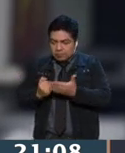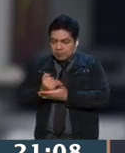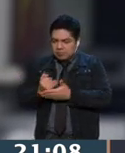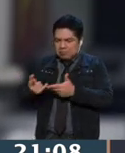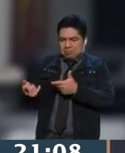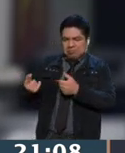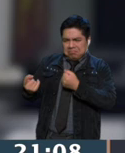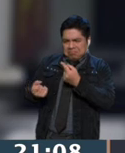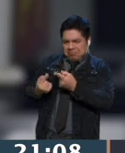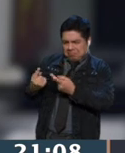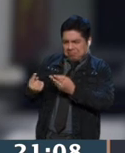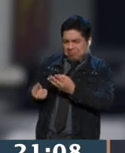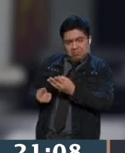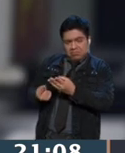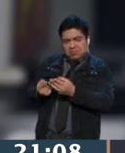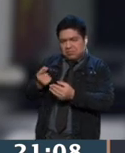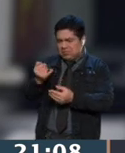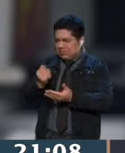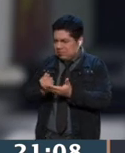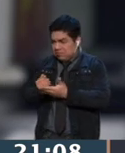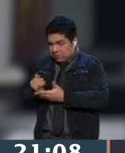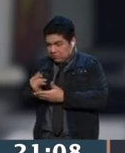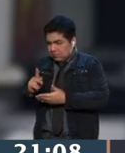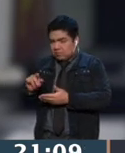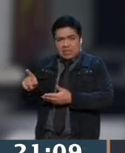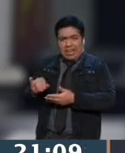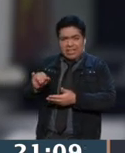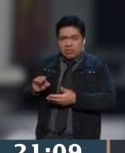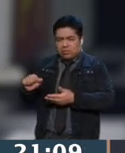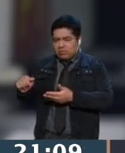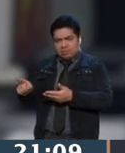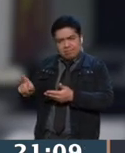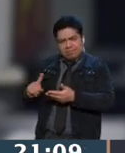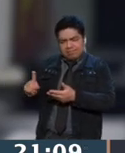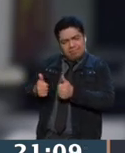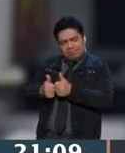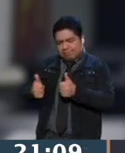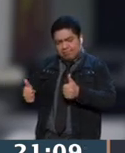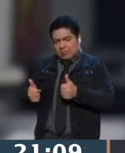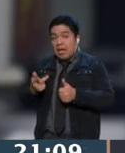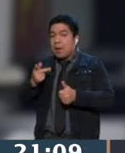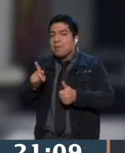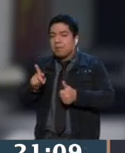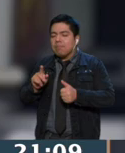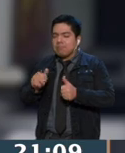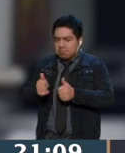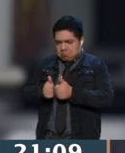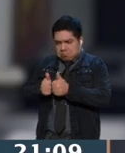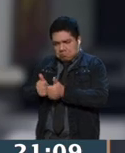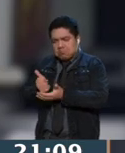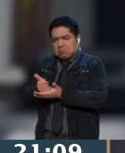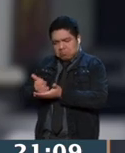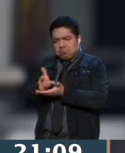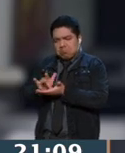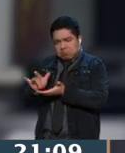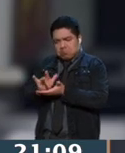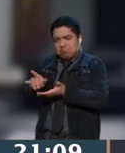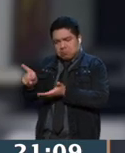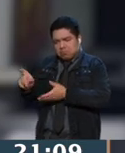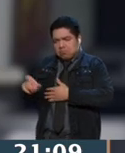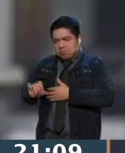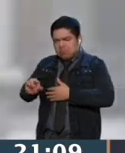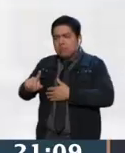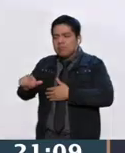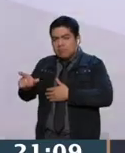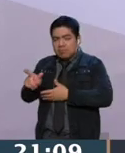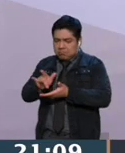las últimas decisiones del dirigente nacional del PRD, Jesús Zambrano. Sin embargo, sí aclaró que seguirá apoyando la candidatura presidencial de